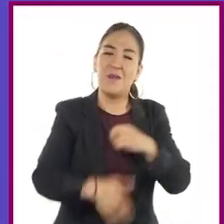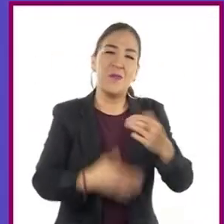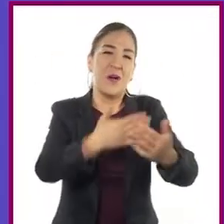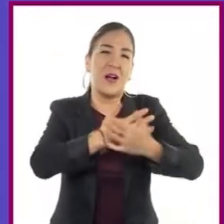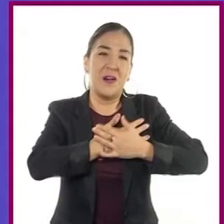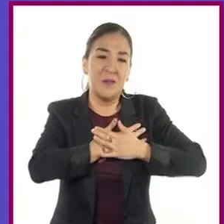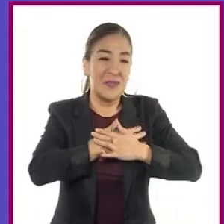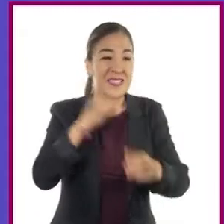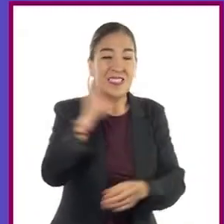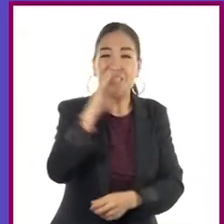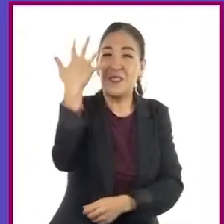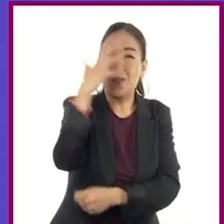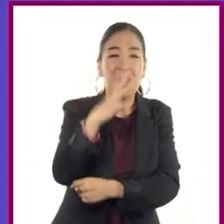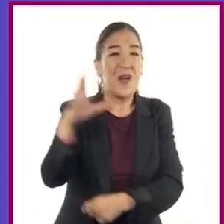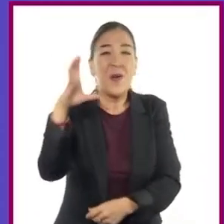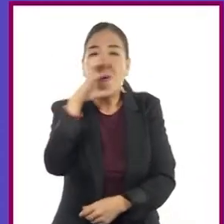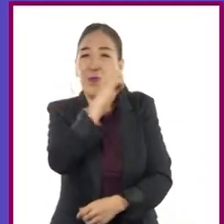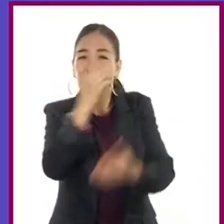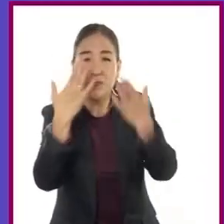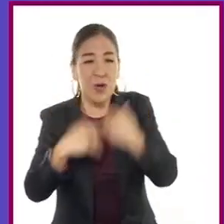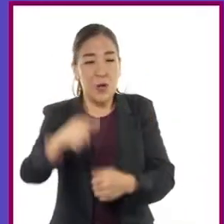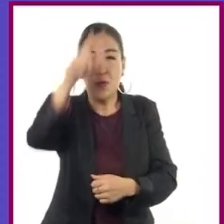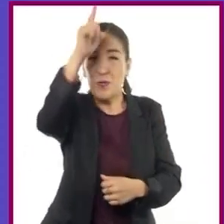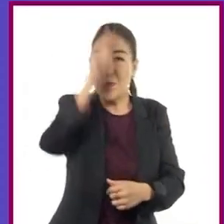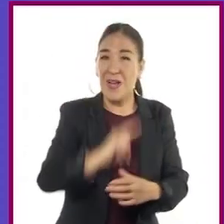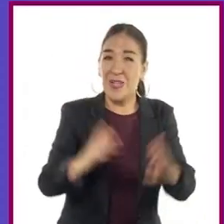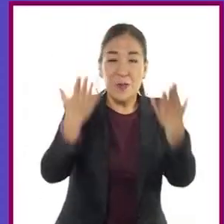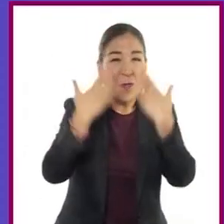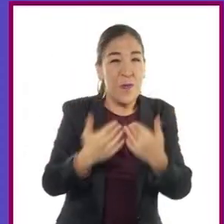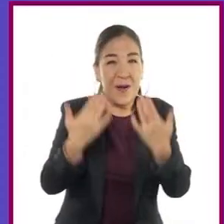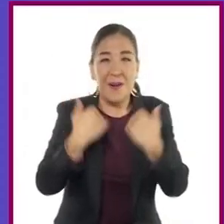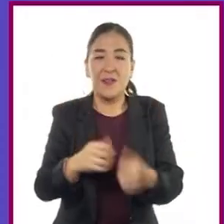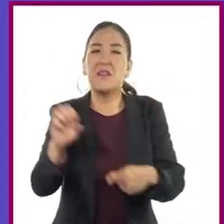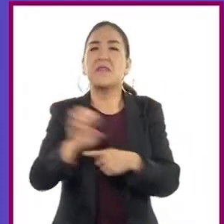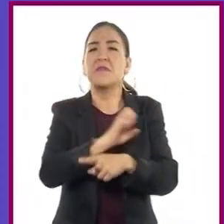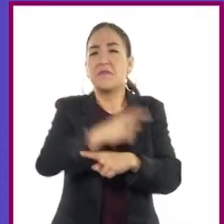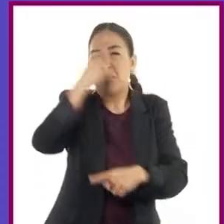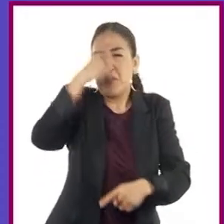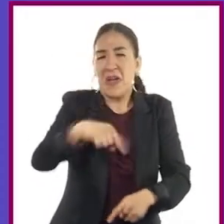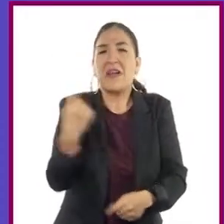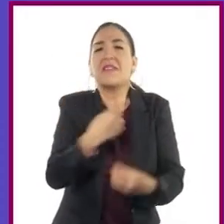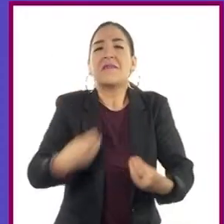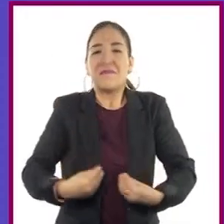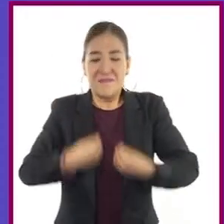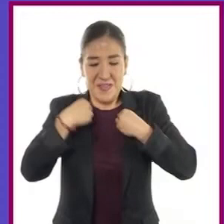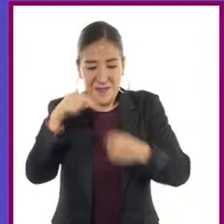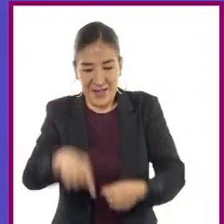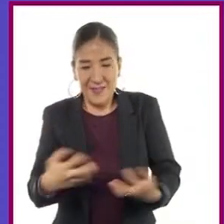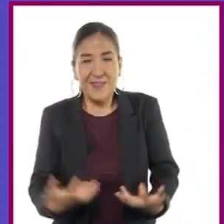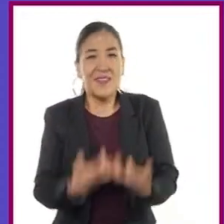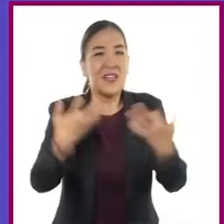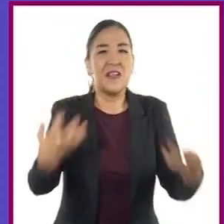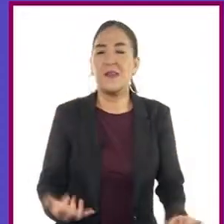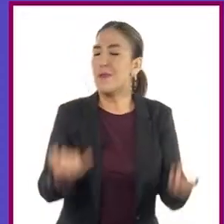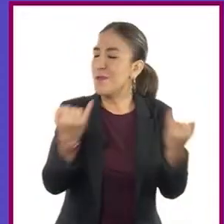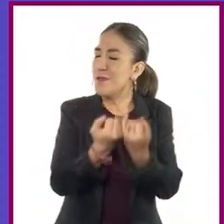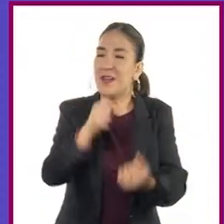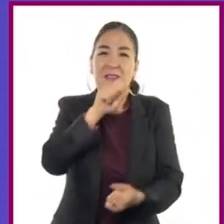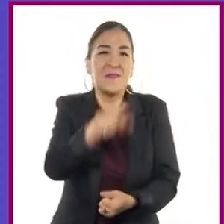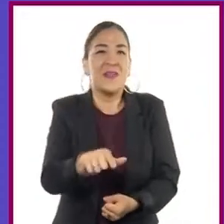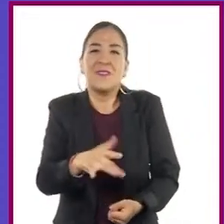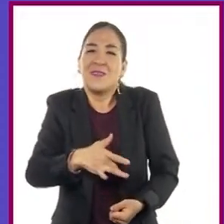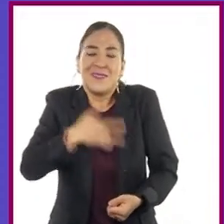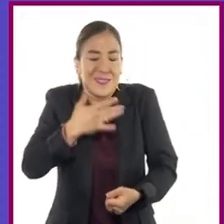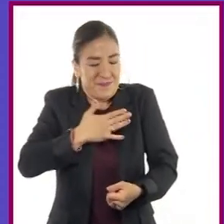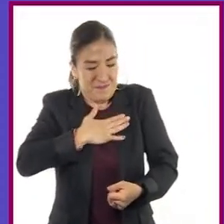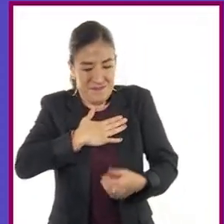no calentara, si la luna no existiera, entonces no tendría sentido vivir en esta tierra, como tampoco tendría sentido vivir sin